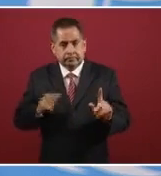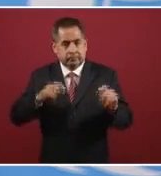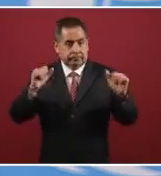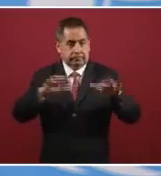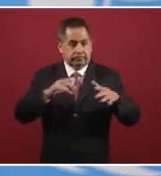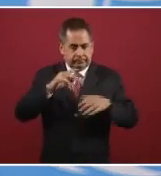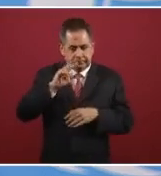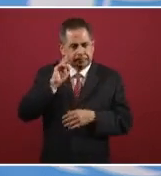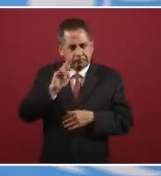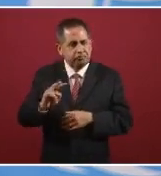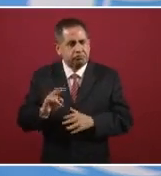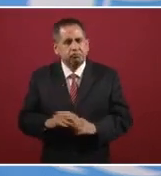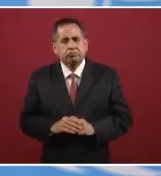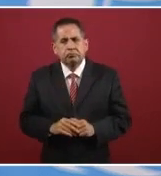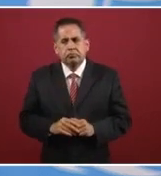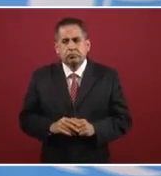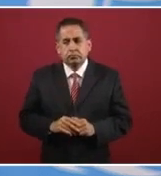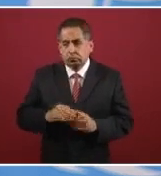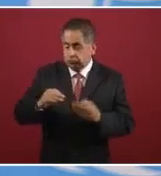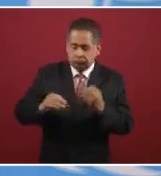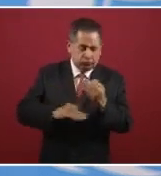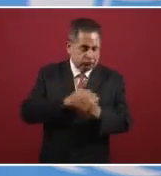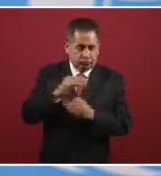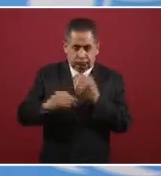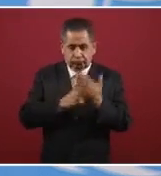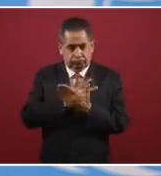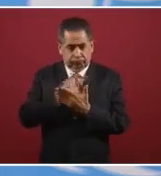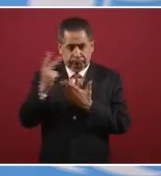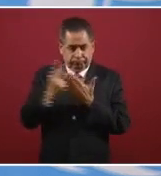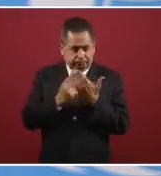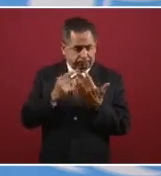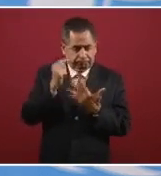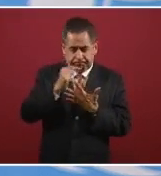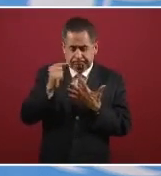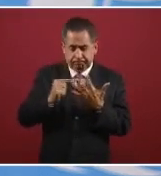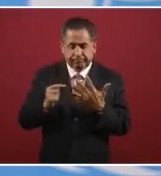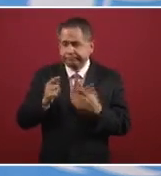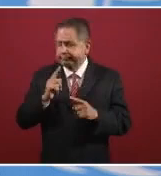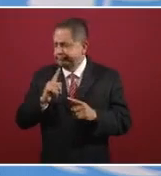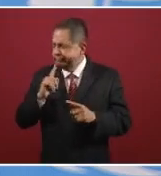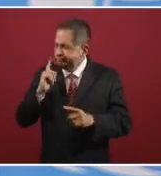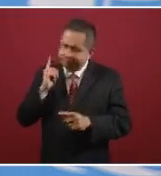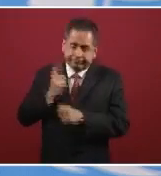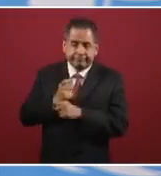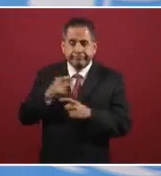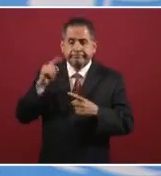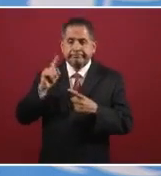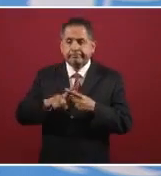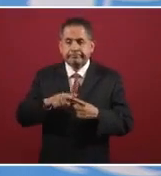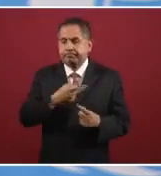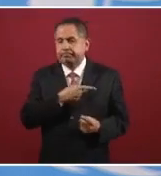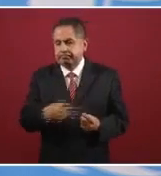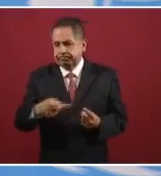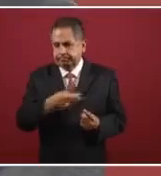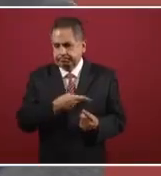Congreso. En todos los programas, lo primero son los pobres.